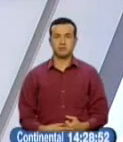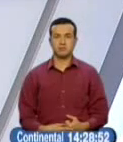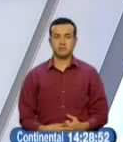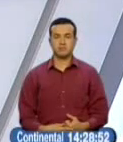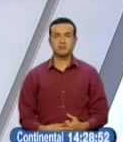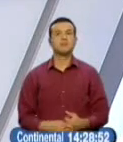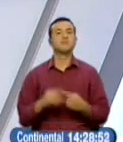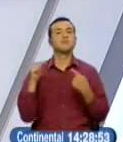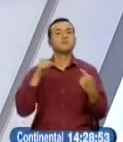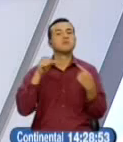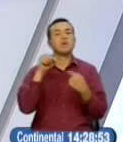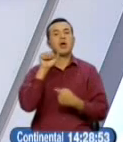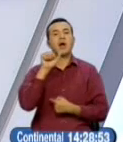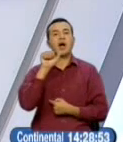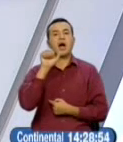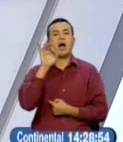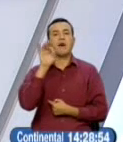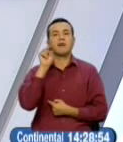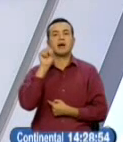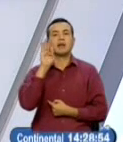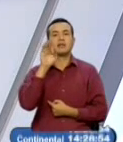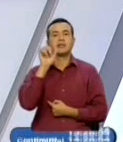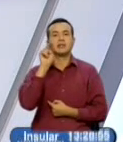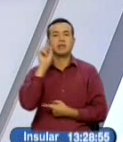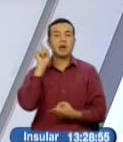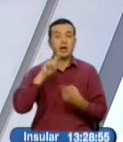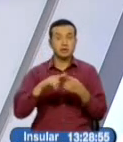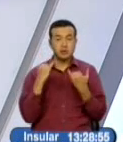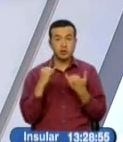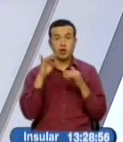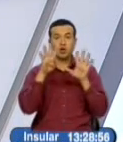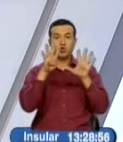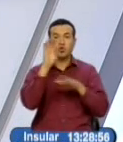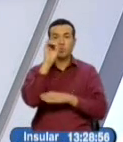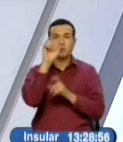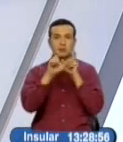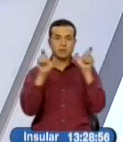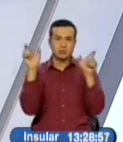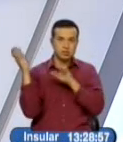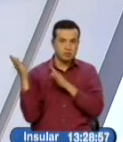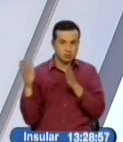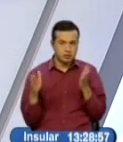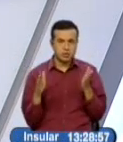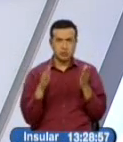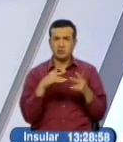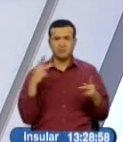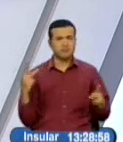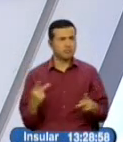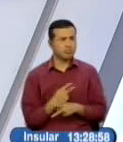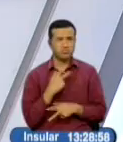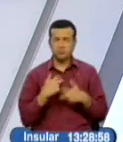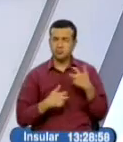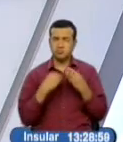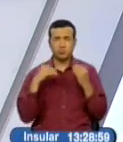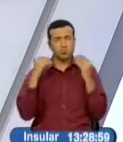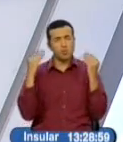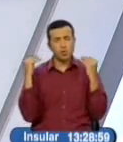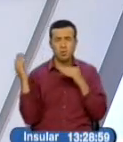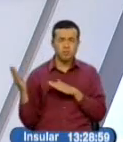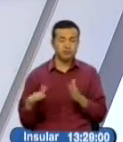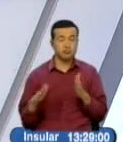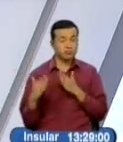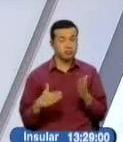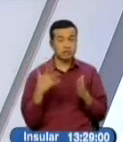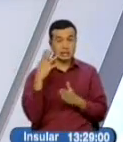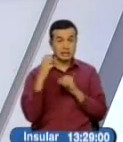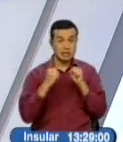El ataque en Afganistán deja hasta el momento 90 personas muertas. Se convierte en uno de los más sangrientos de los últimos